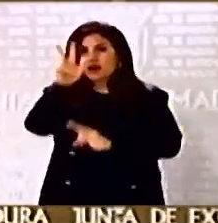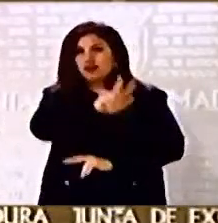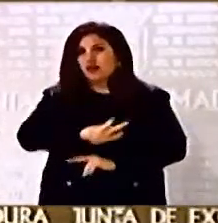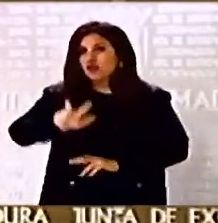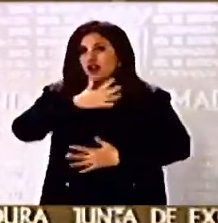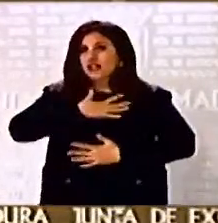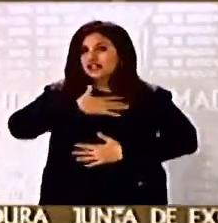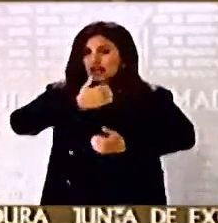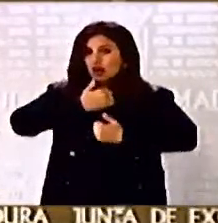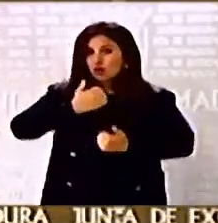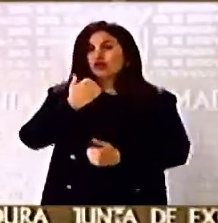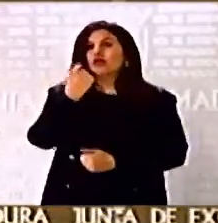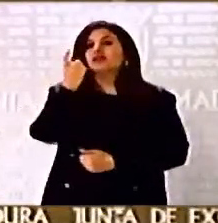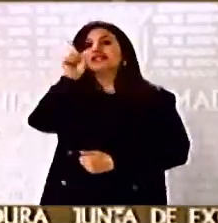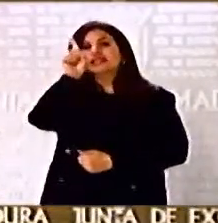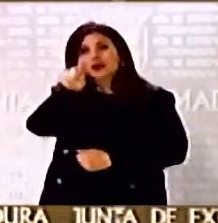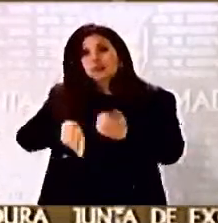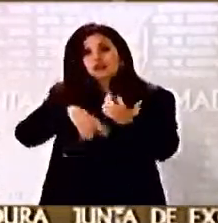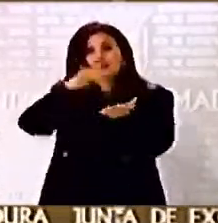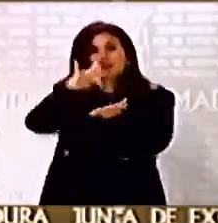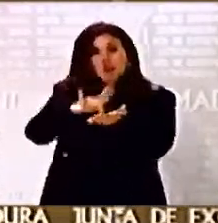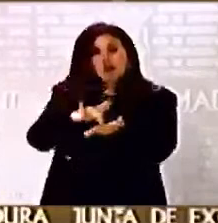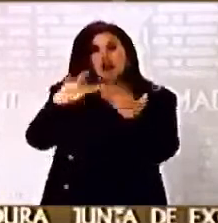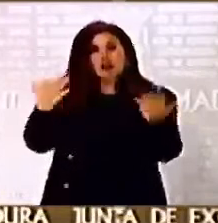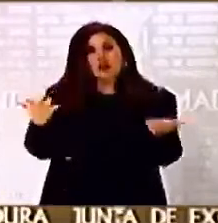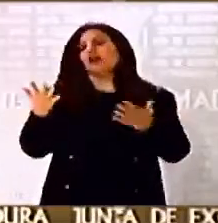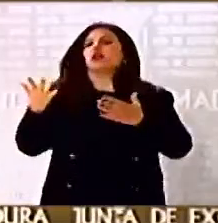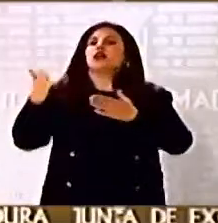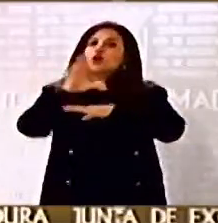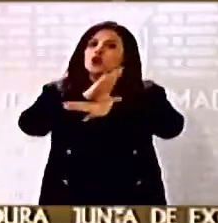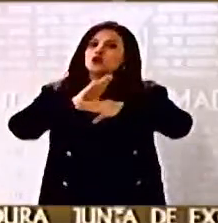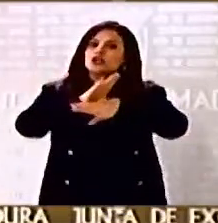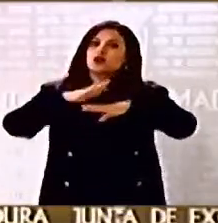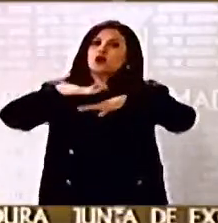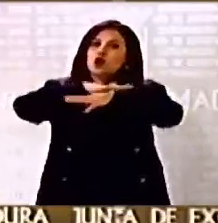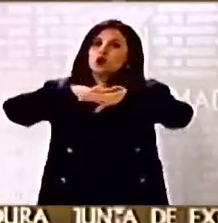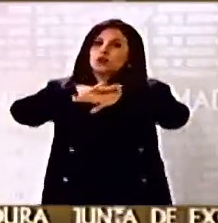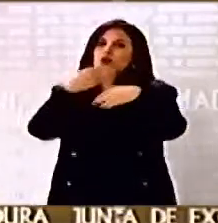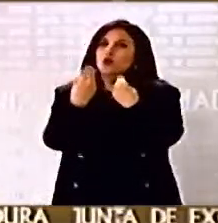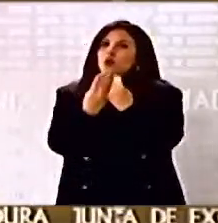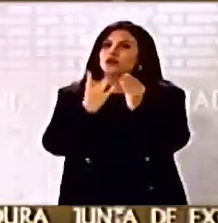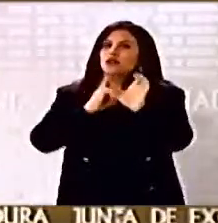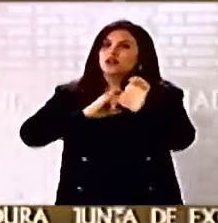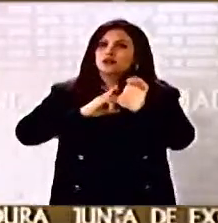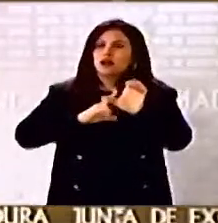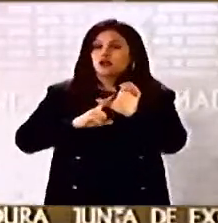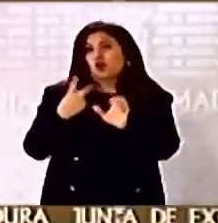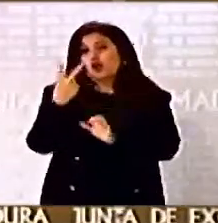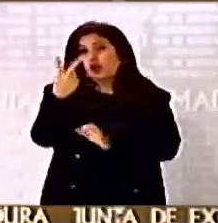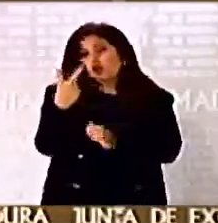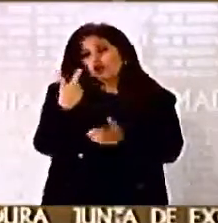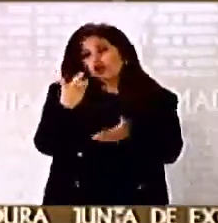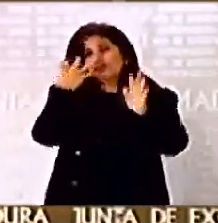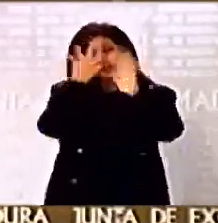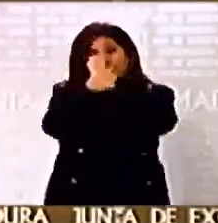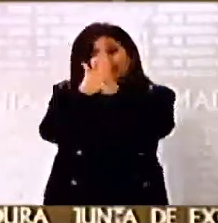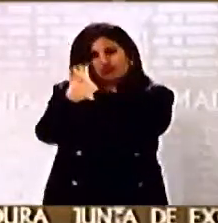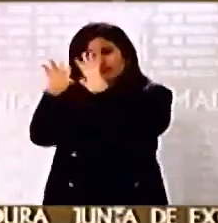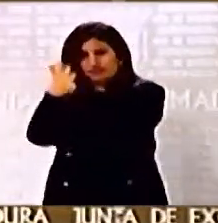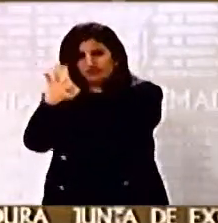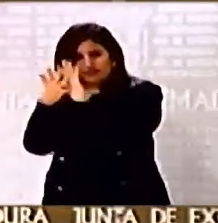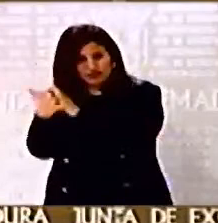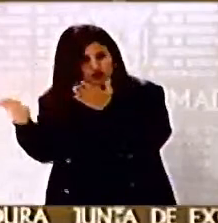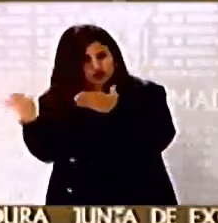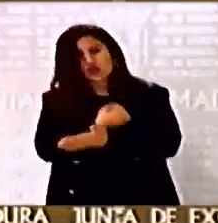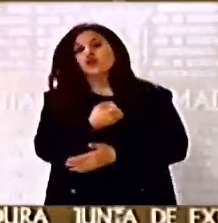también Consejo de Gobierno de la Junta de Extremadura. Informaré de ambas cuestiones, aparte de